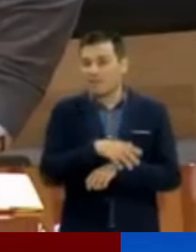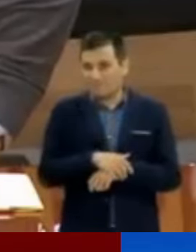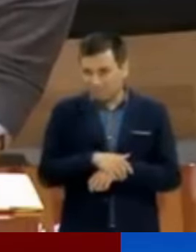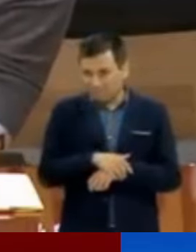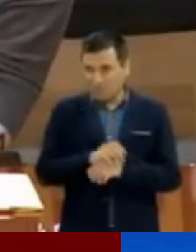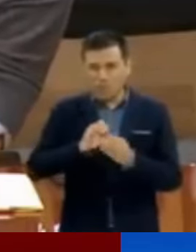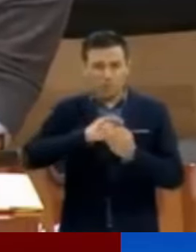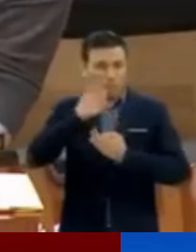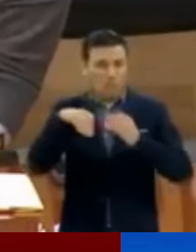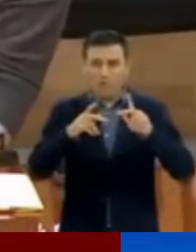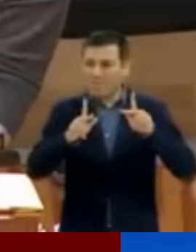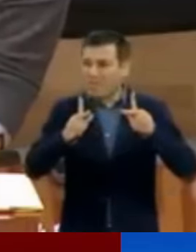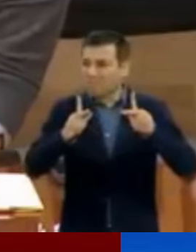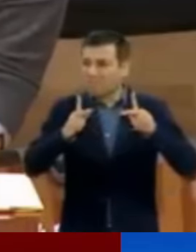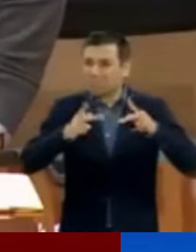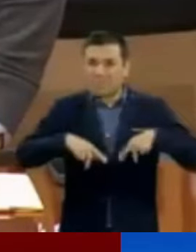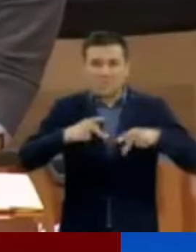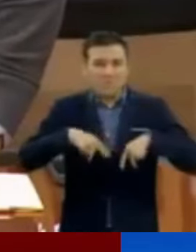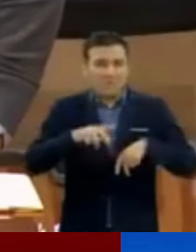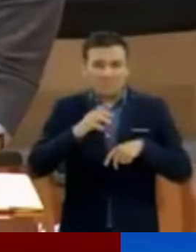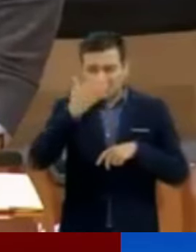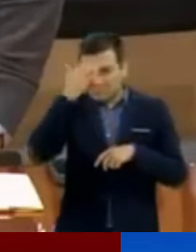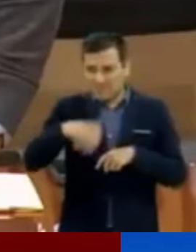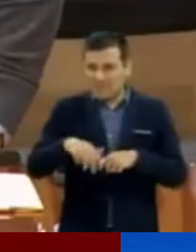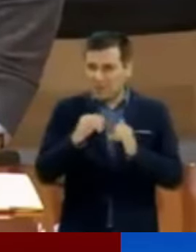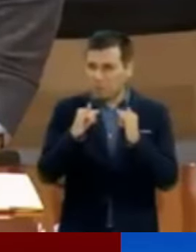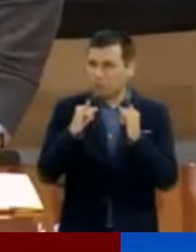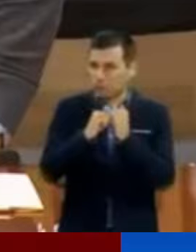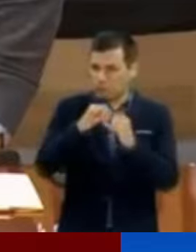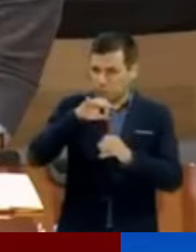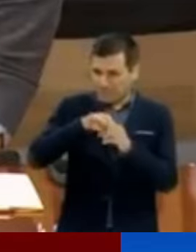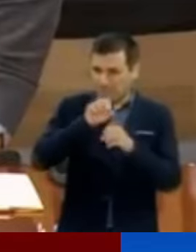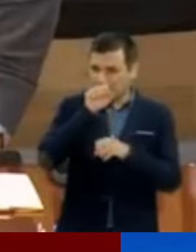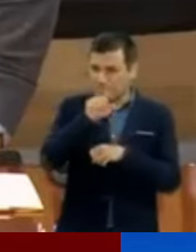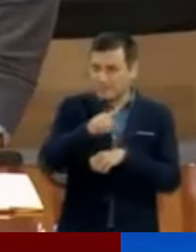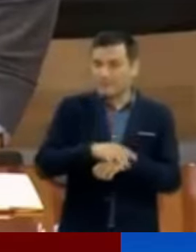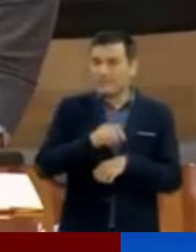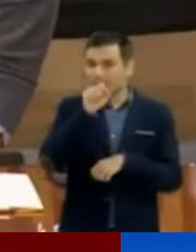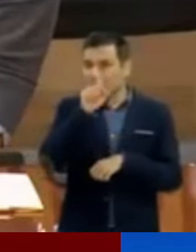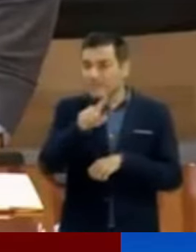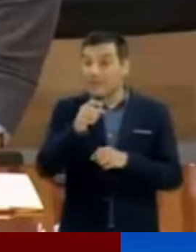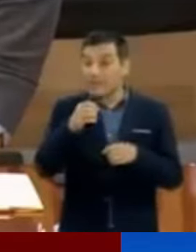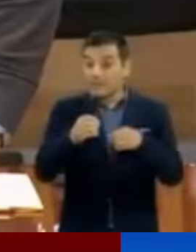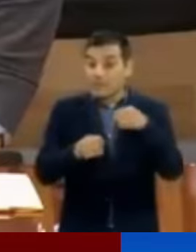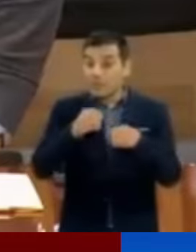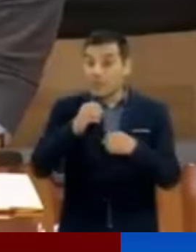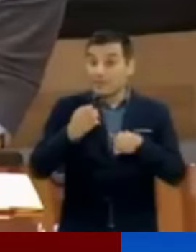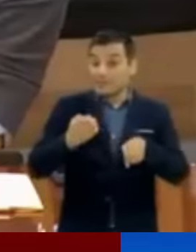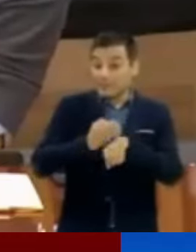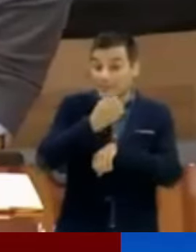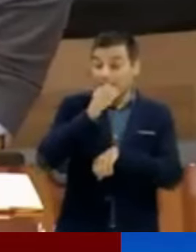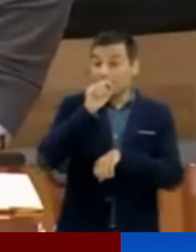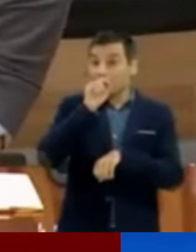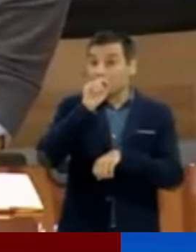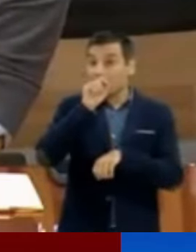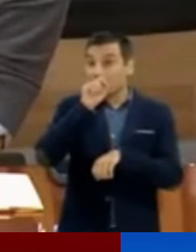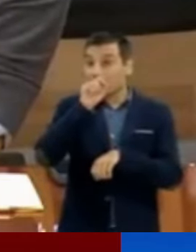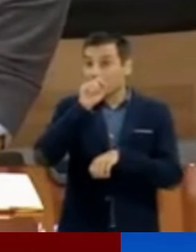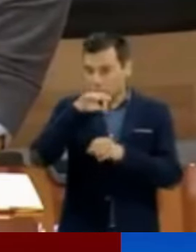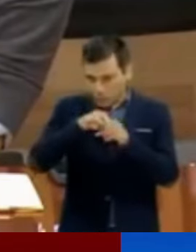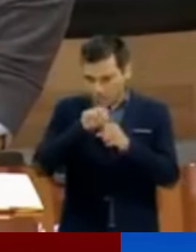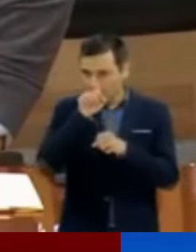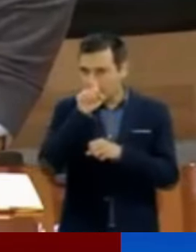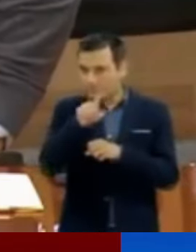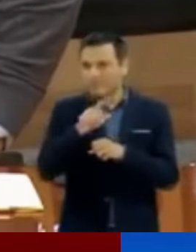por unanimidad de votos en el Instituto Electoral Local, en el Tribunal Estatal Electoral y en la Sala Superior, porque no